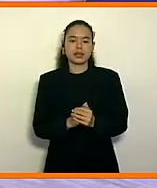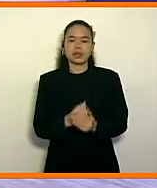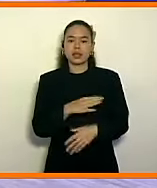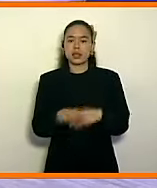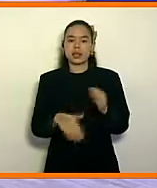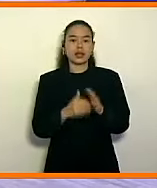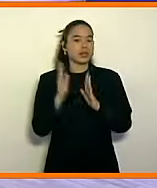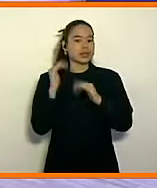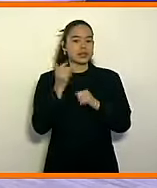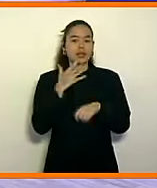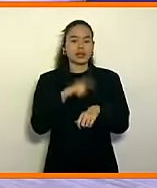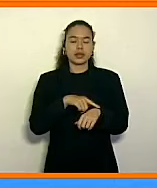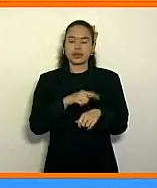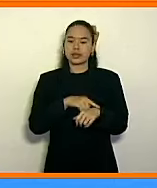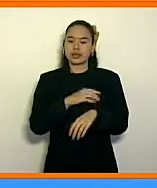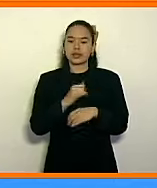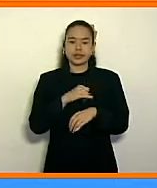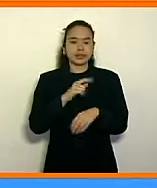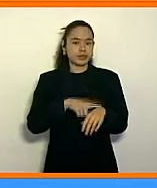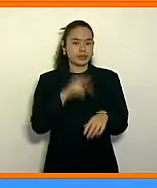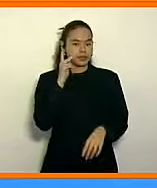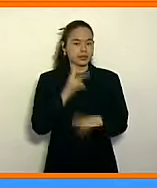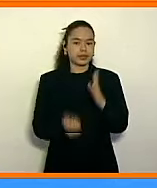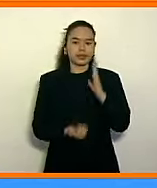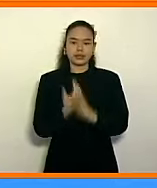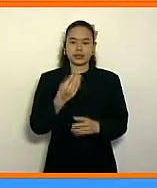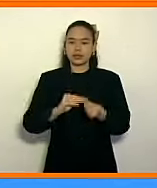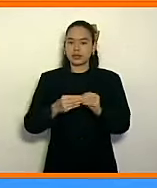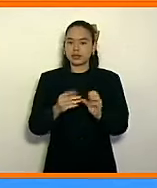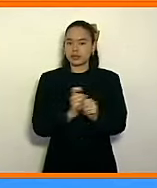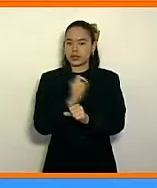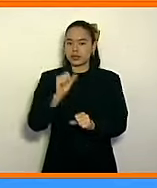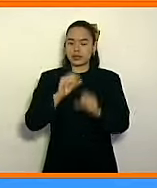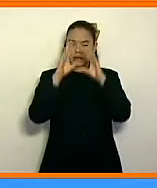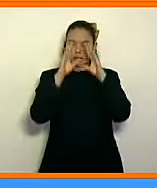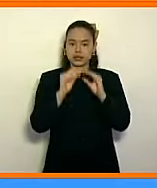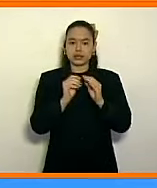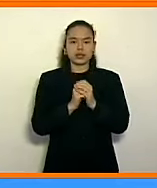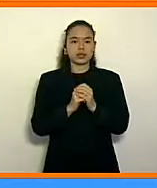Te deseo mucha suerte, jugador, porque ese primer número afortunado para esta noche es